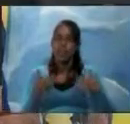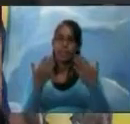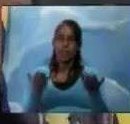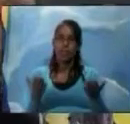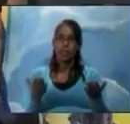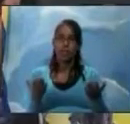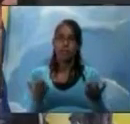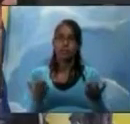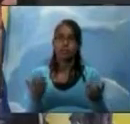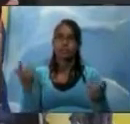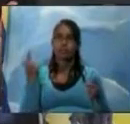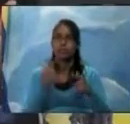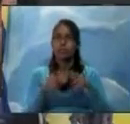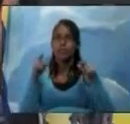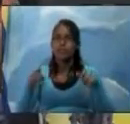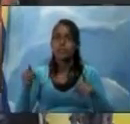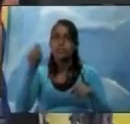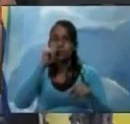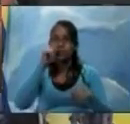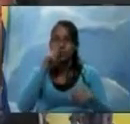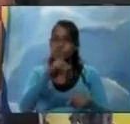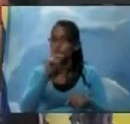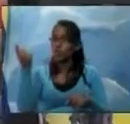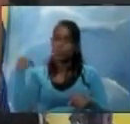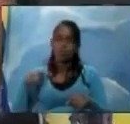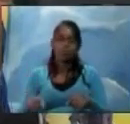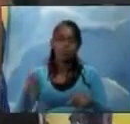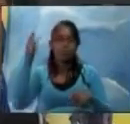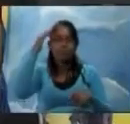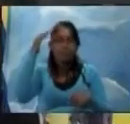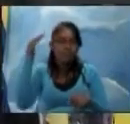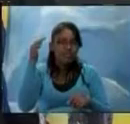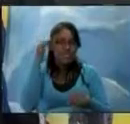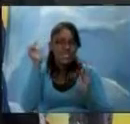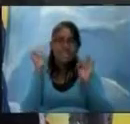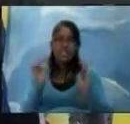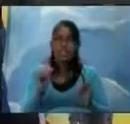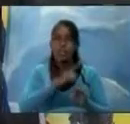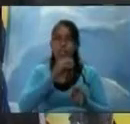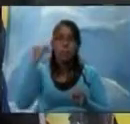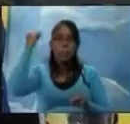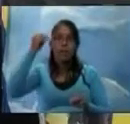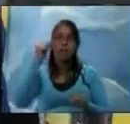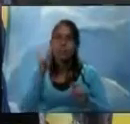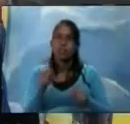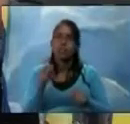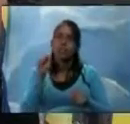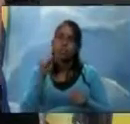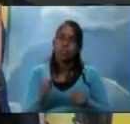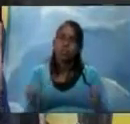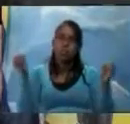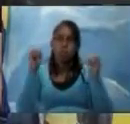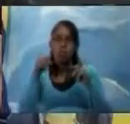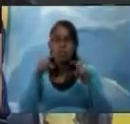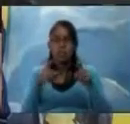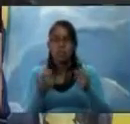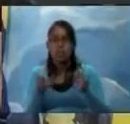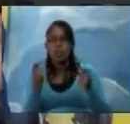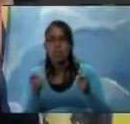entregado. Pero este hombre no tuvo la capacidad ni siquiera de pensar en eso. Oye, si yo coloco este